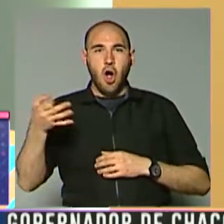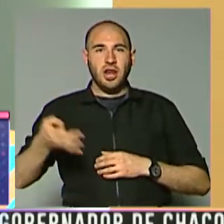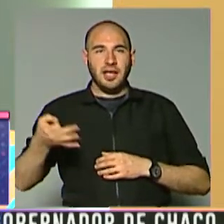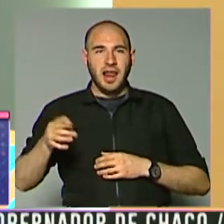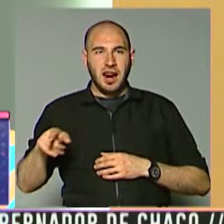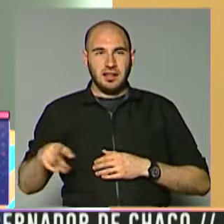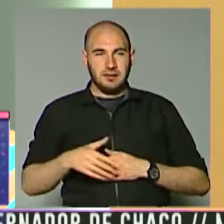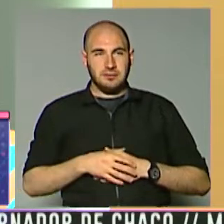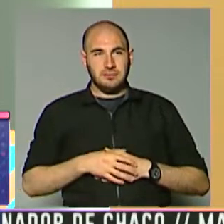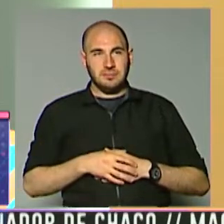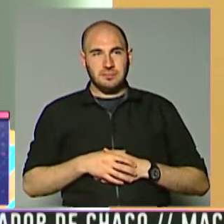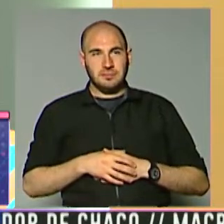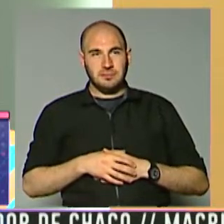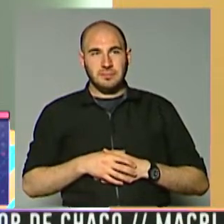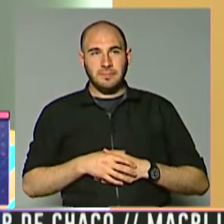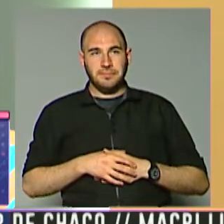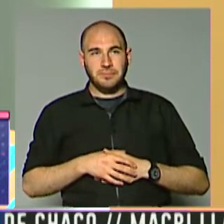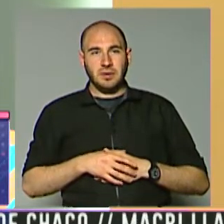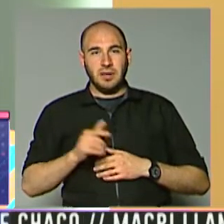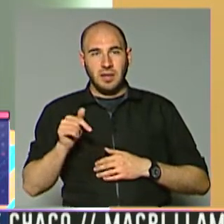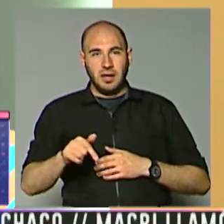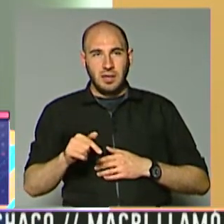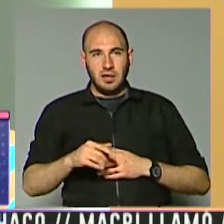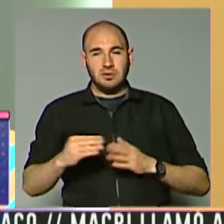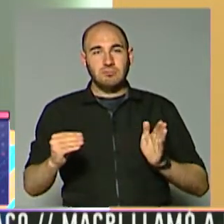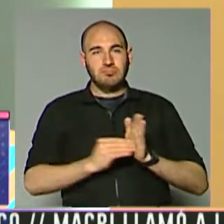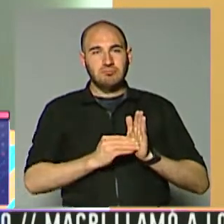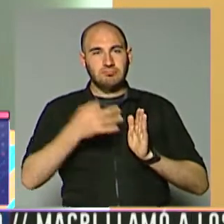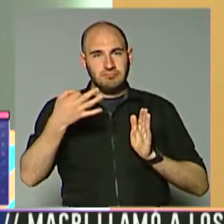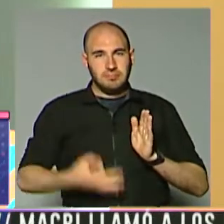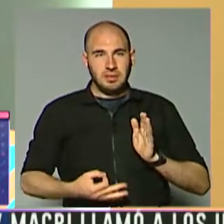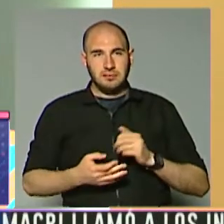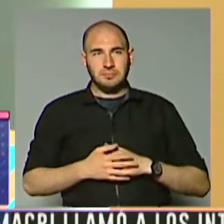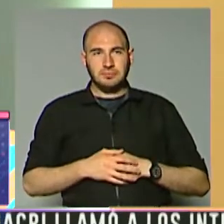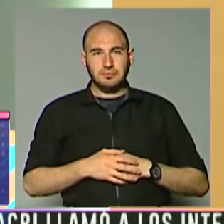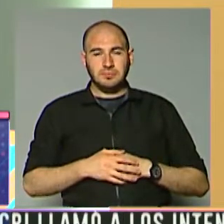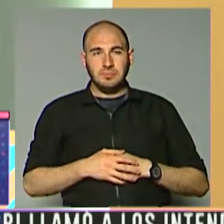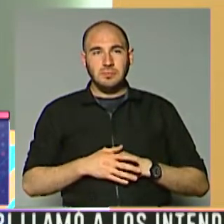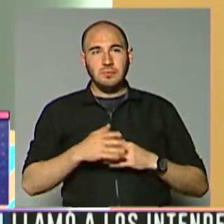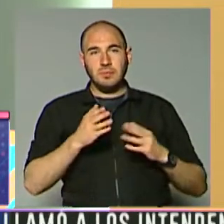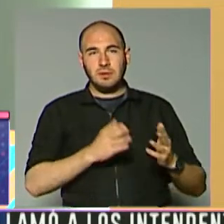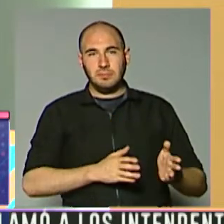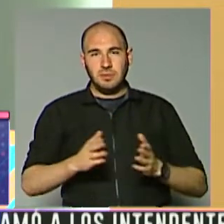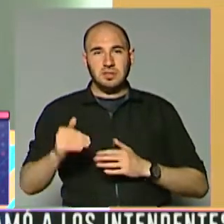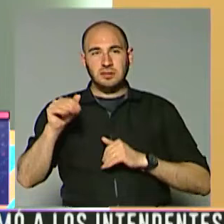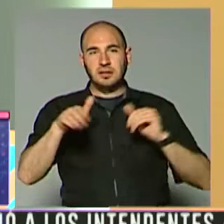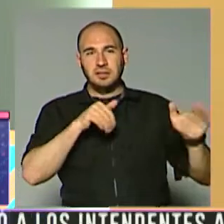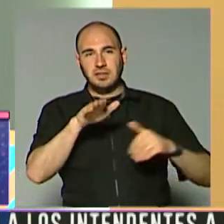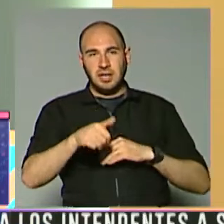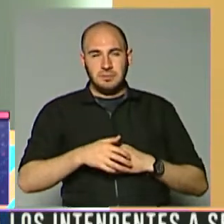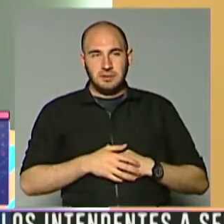Claro. Eso, digamos, está correctamente implementado como un proceso de